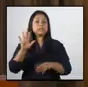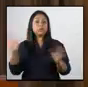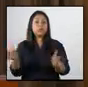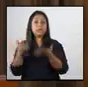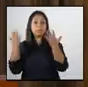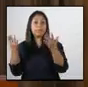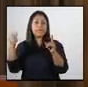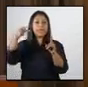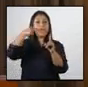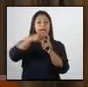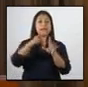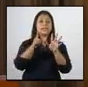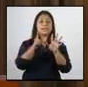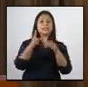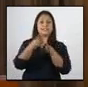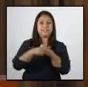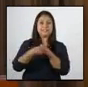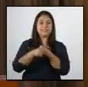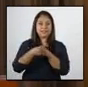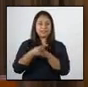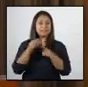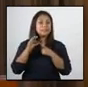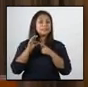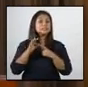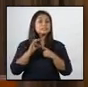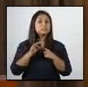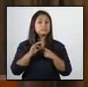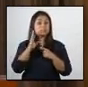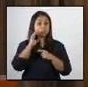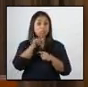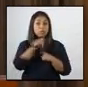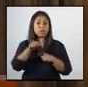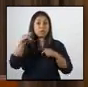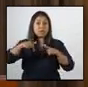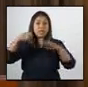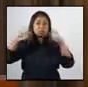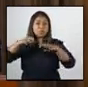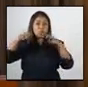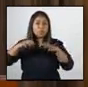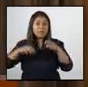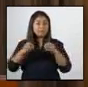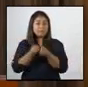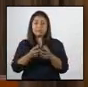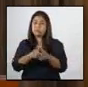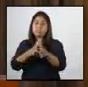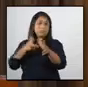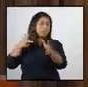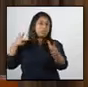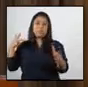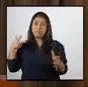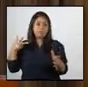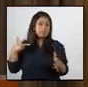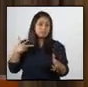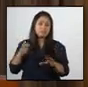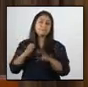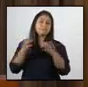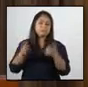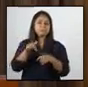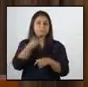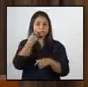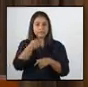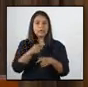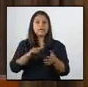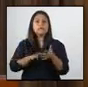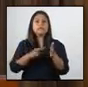mañana a las 6 de la tarde especialmente porque por las lluvias se ha complicado el tránsito vehicular pero eso no